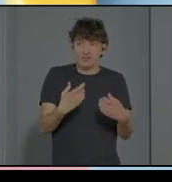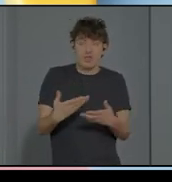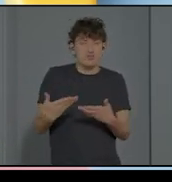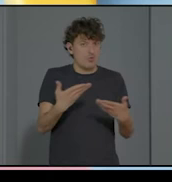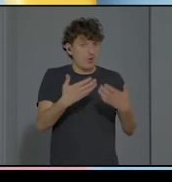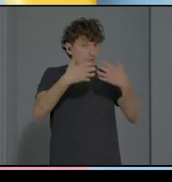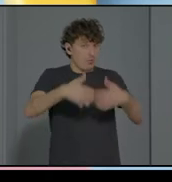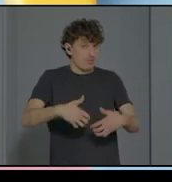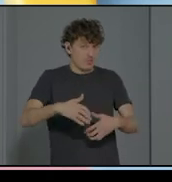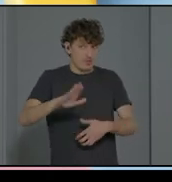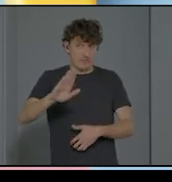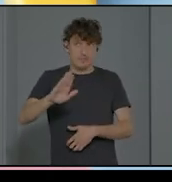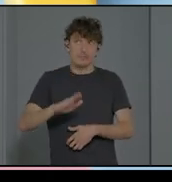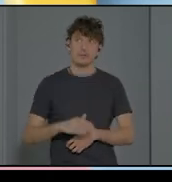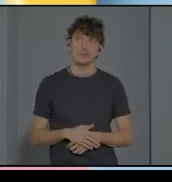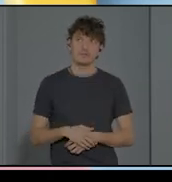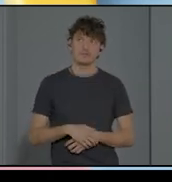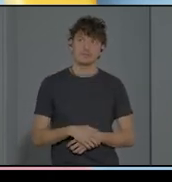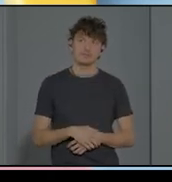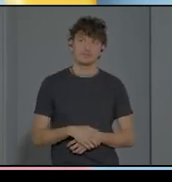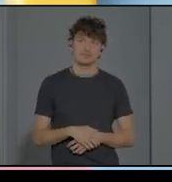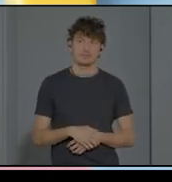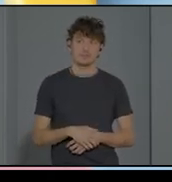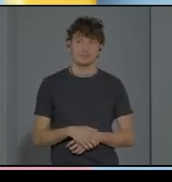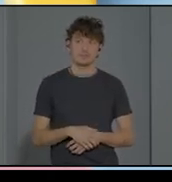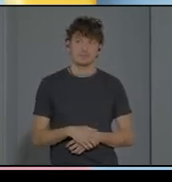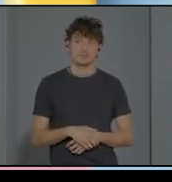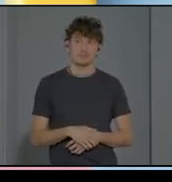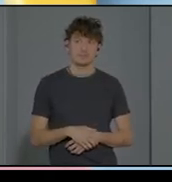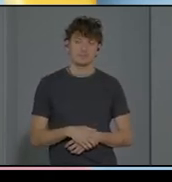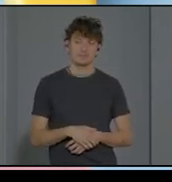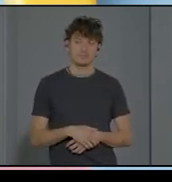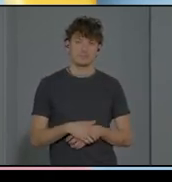en breve el cachorro respondió de la forma correcta.